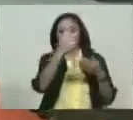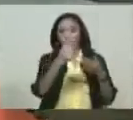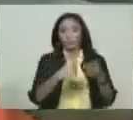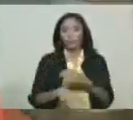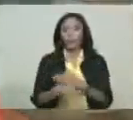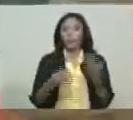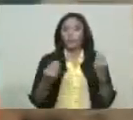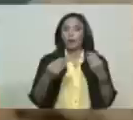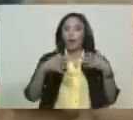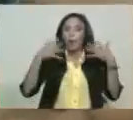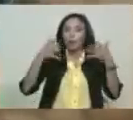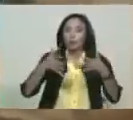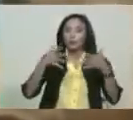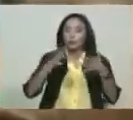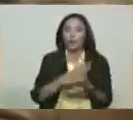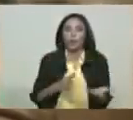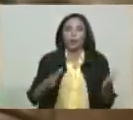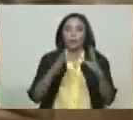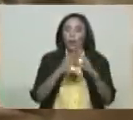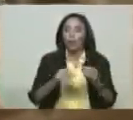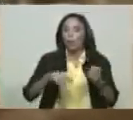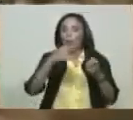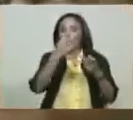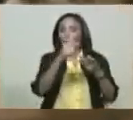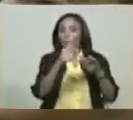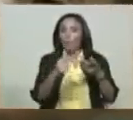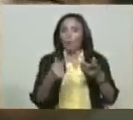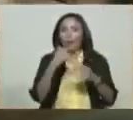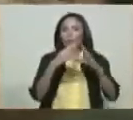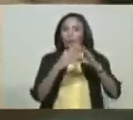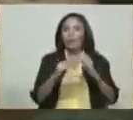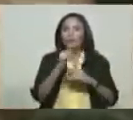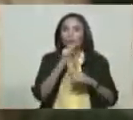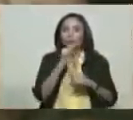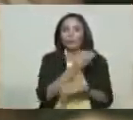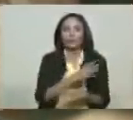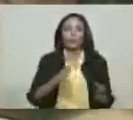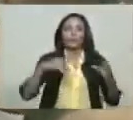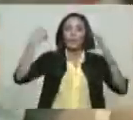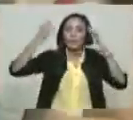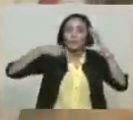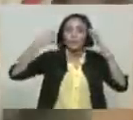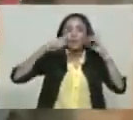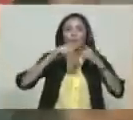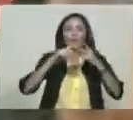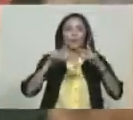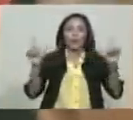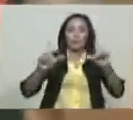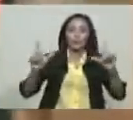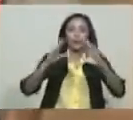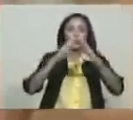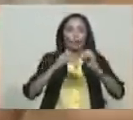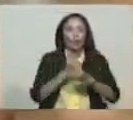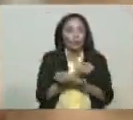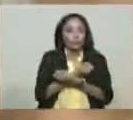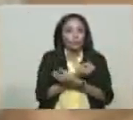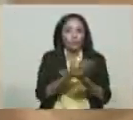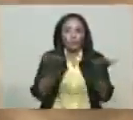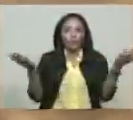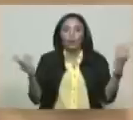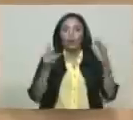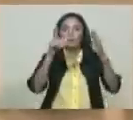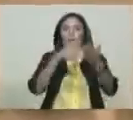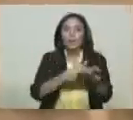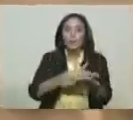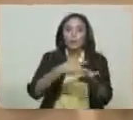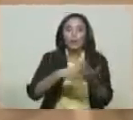nuestros boletines, tanto escritos como audiovisuales, lleguen a las masas, a los 6.500.000